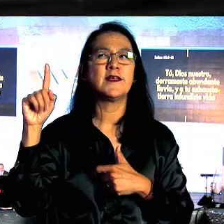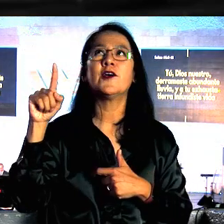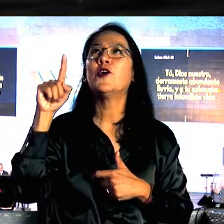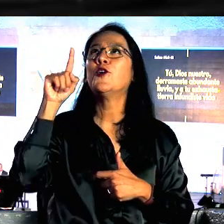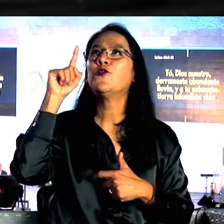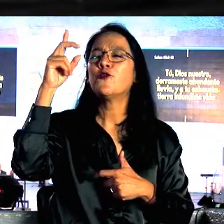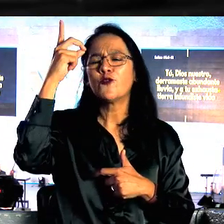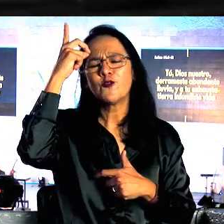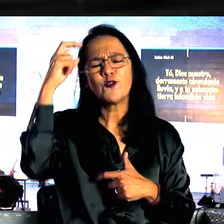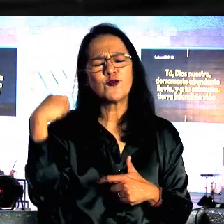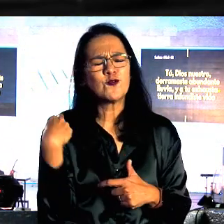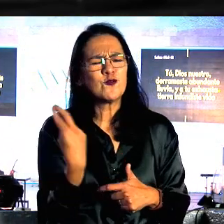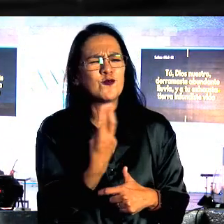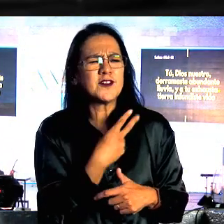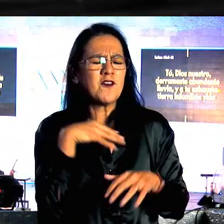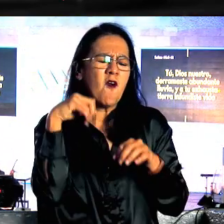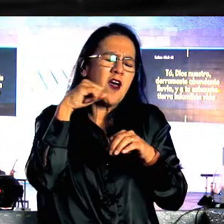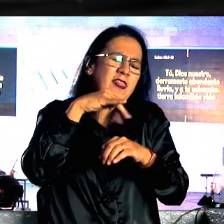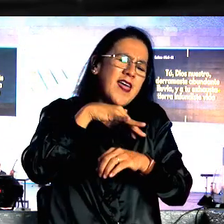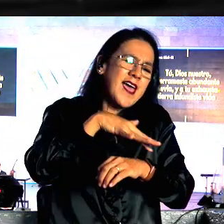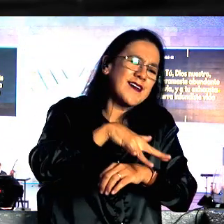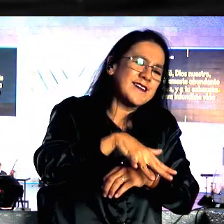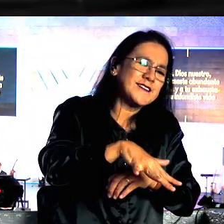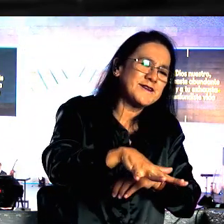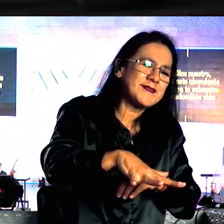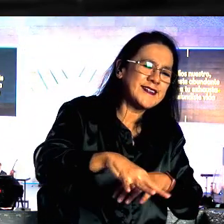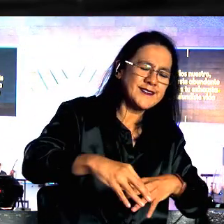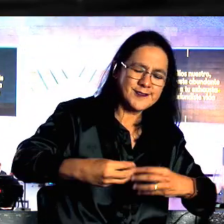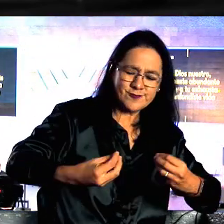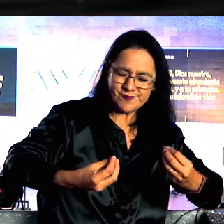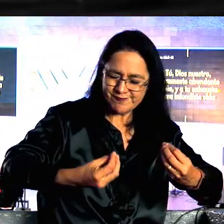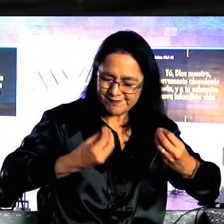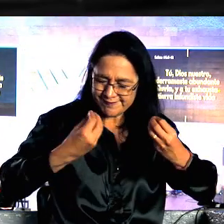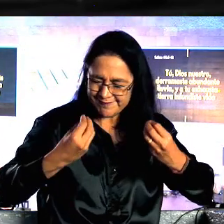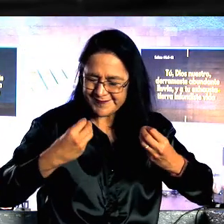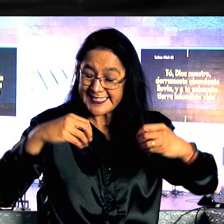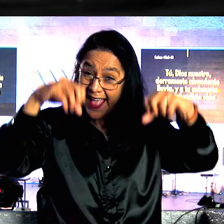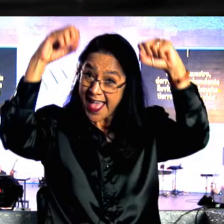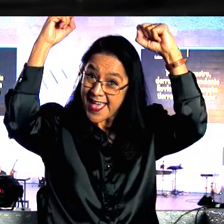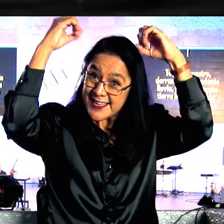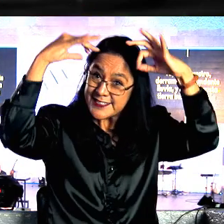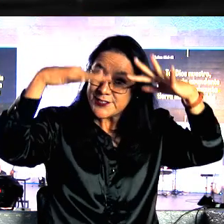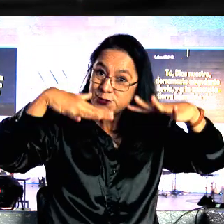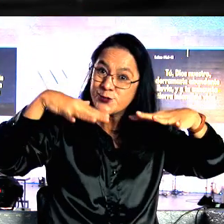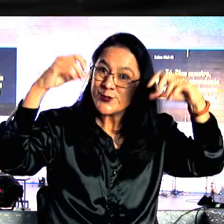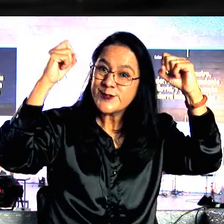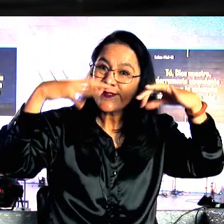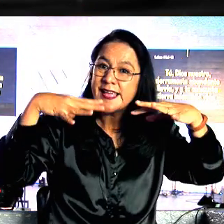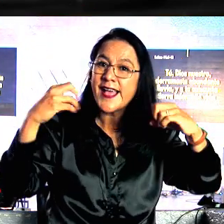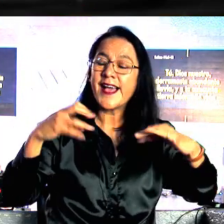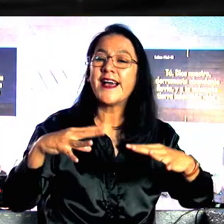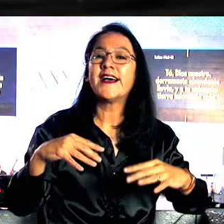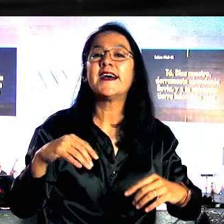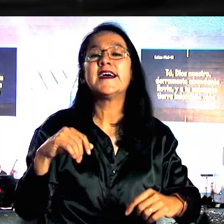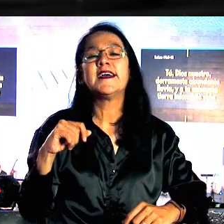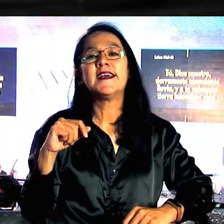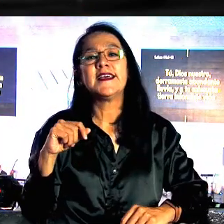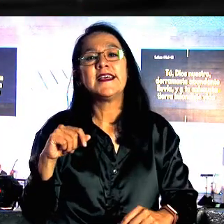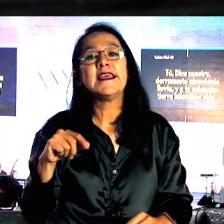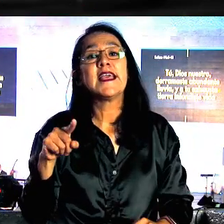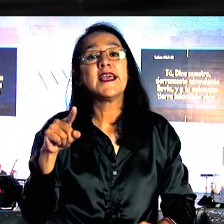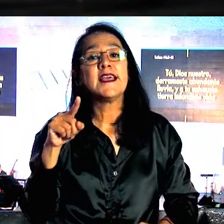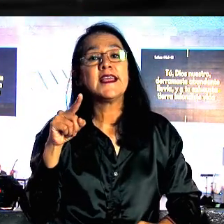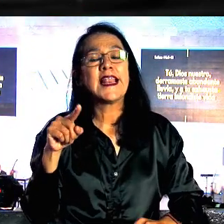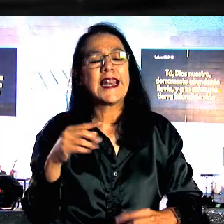nuestro derramaste abundante abundante ¿qué? lluvia y a tu